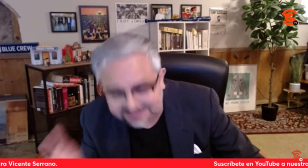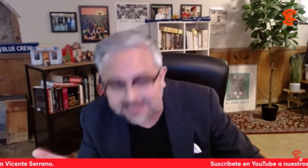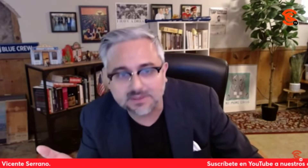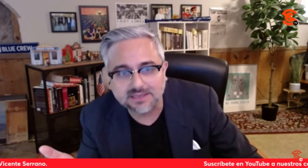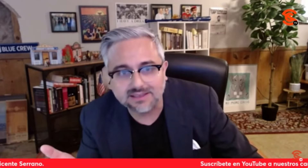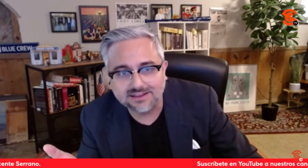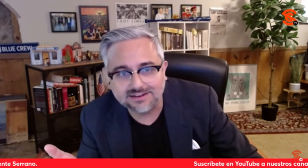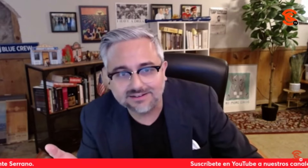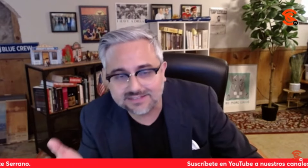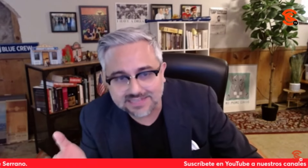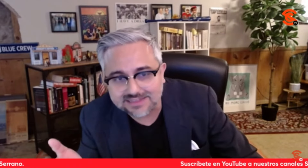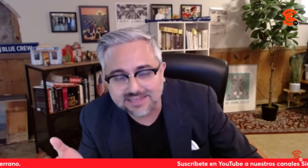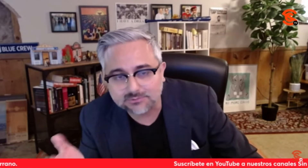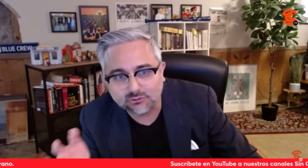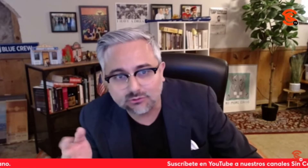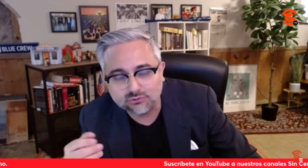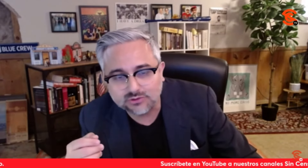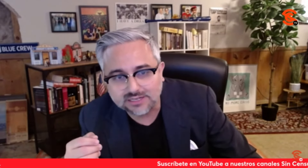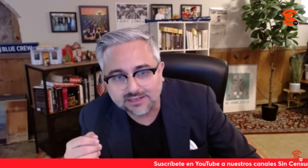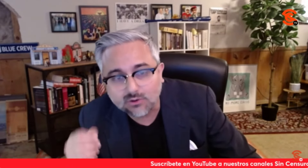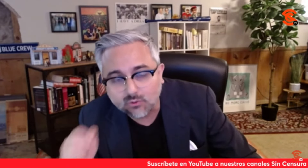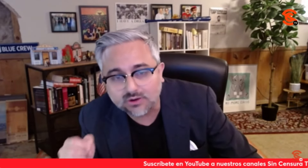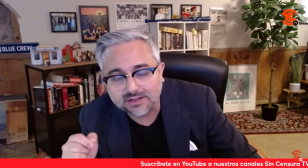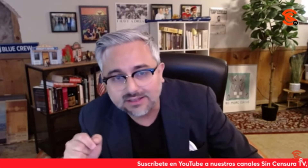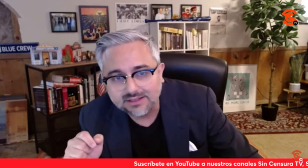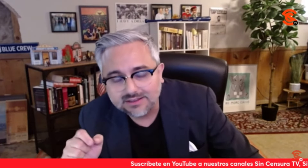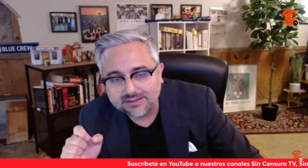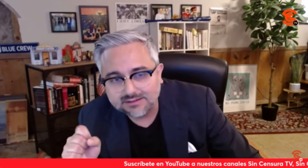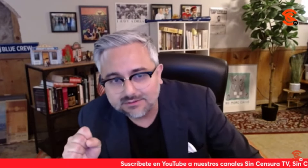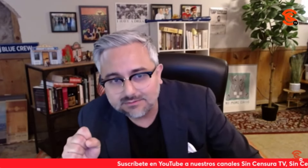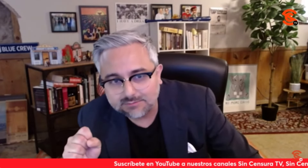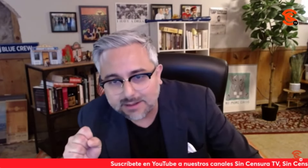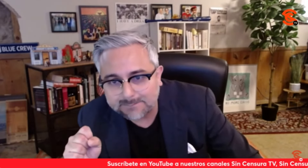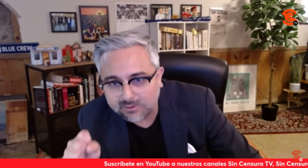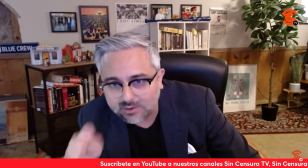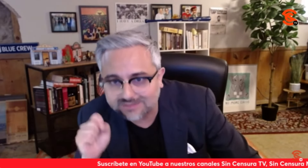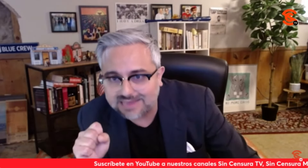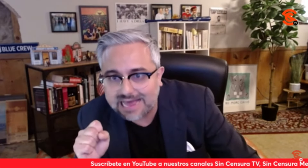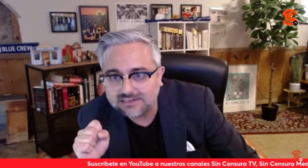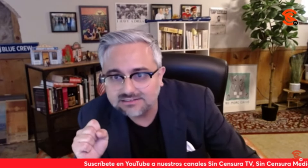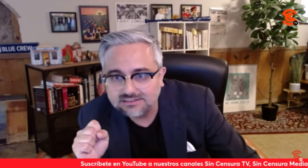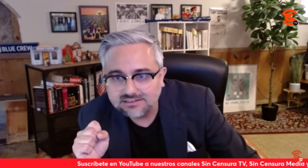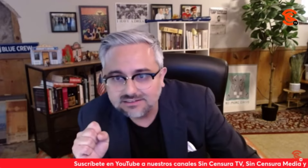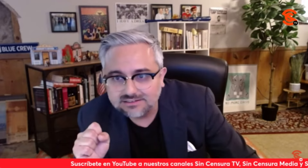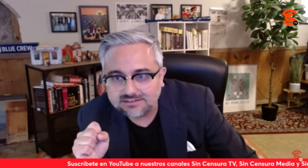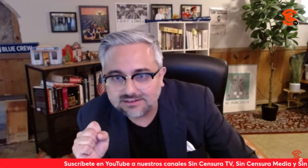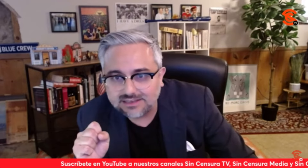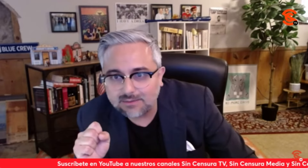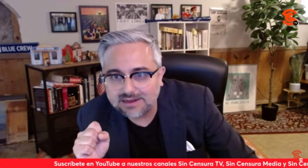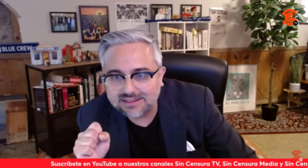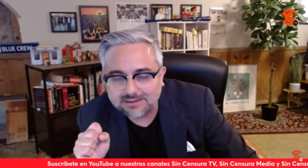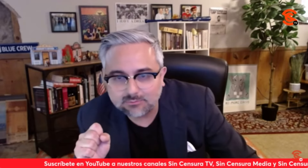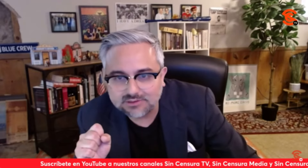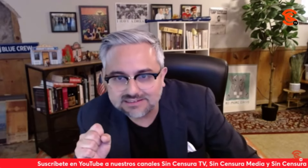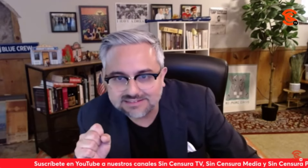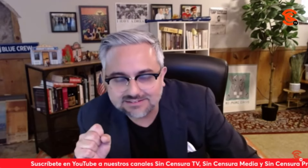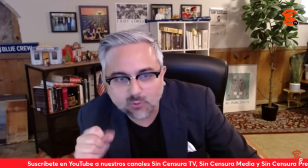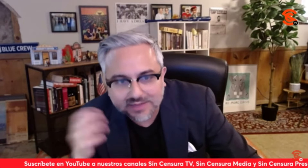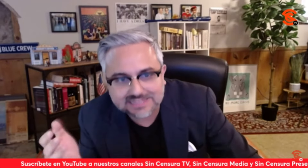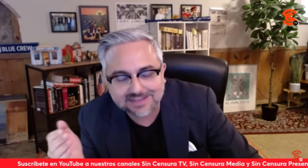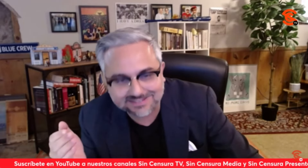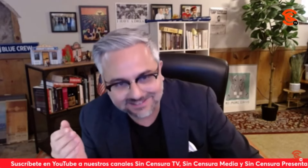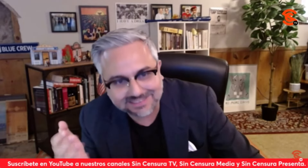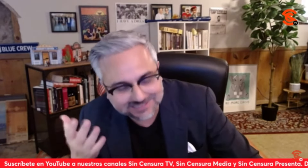Se exhibe el incidente absoluto en el que incurre María Amparo Casar. Se habla de pues